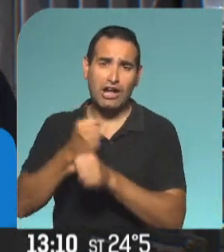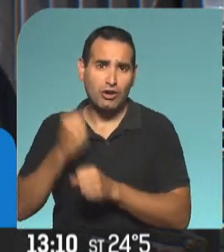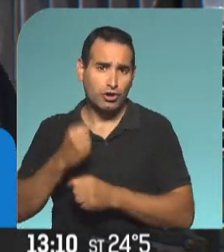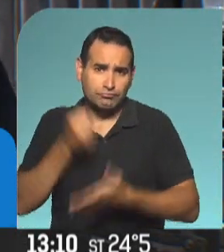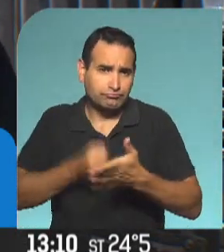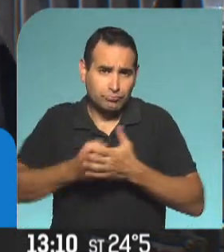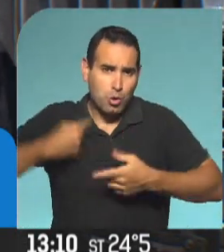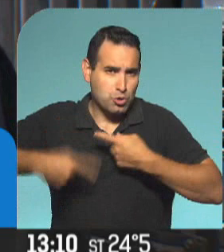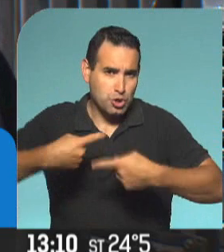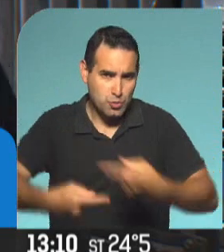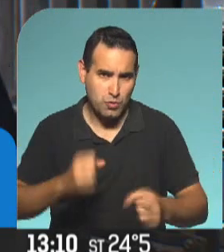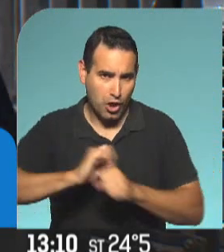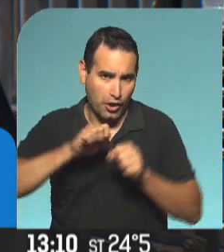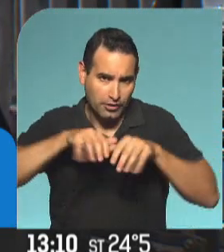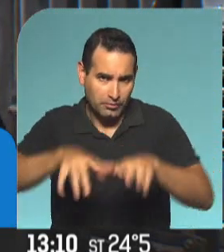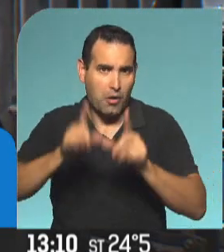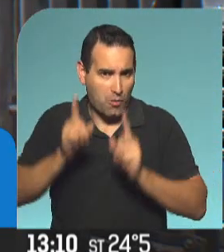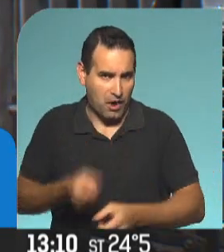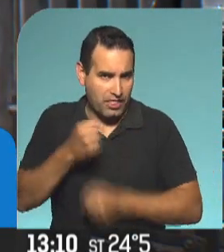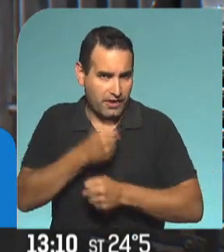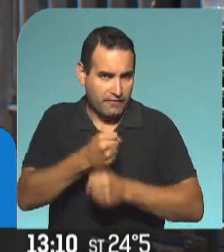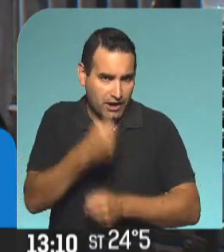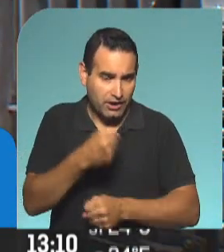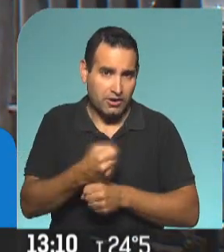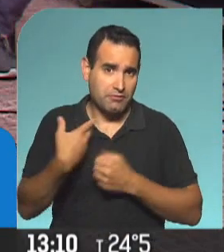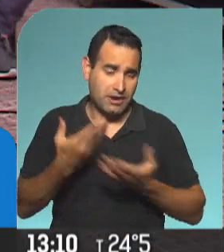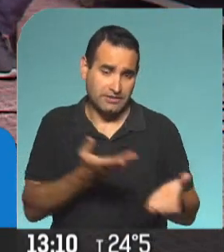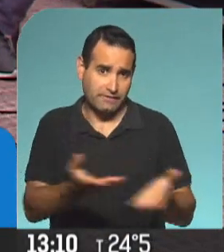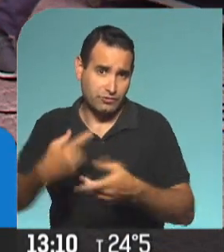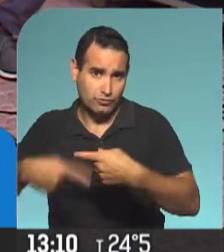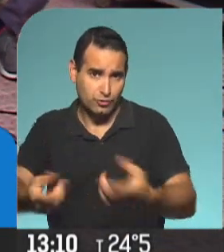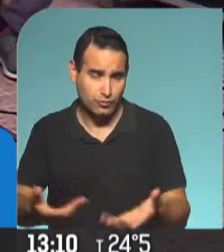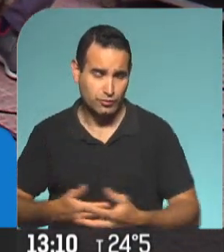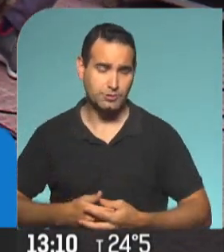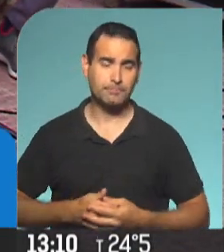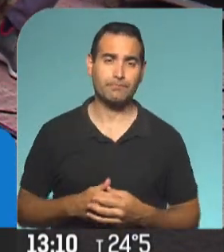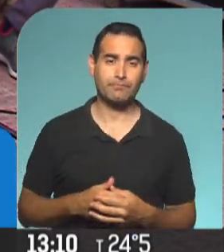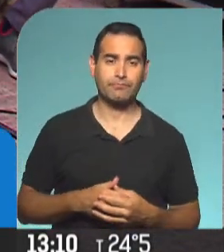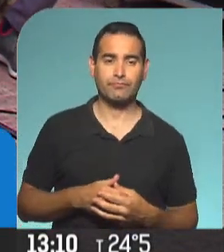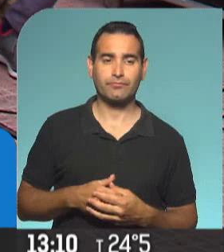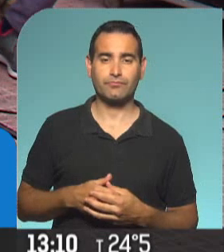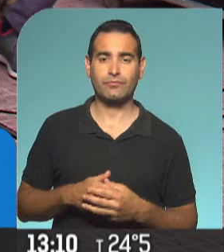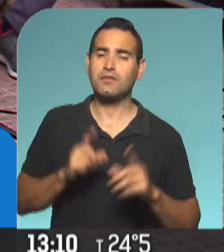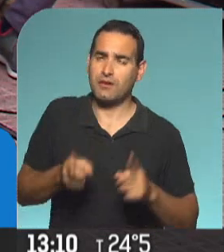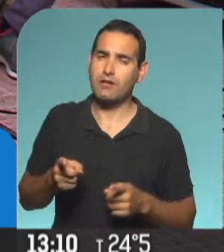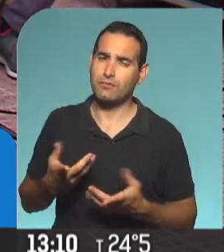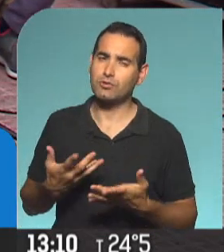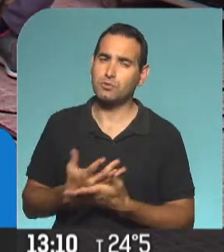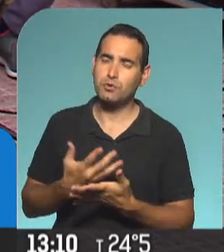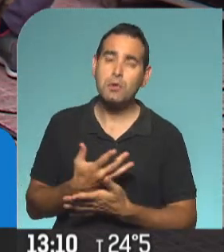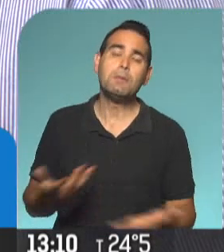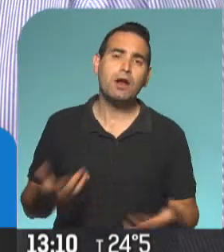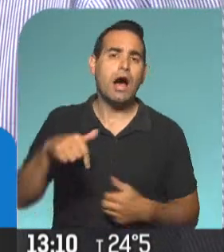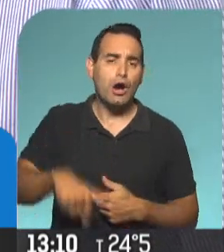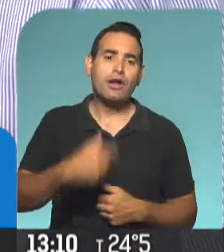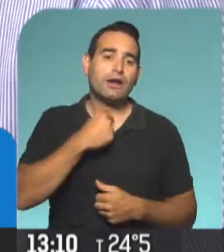frente en medio de la pandemia para garantizar de que se hagan las cosas adecuadamente. Y lo hemos padecido también eso. Pero queremos